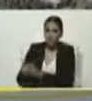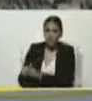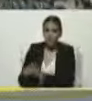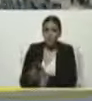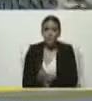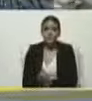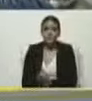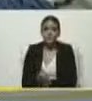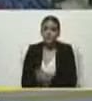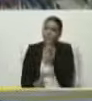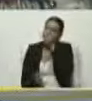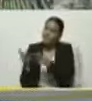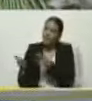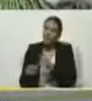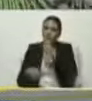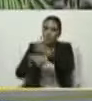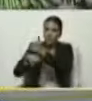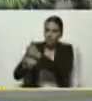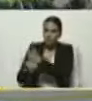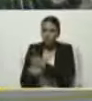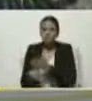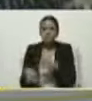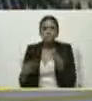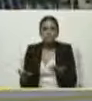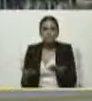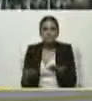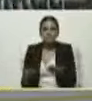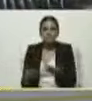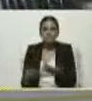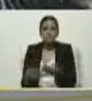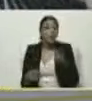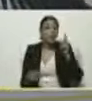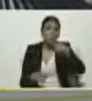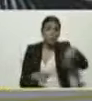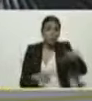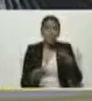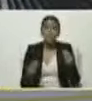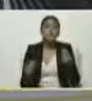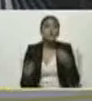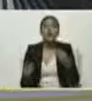señores oficiales, señoras oficiales, pura juventud aquí,